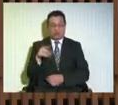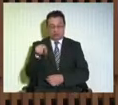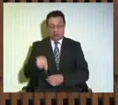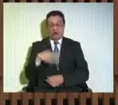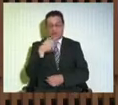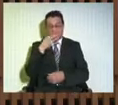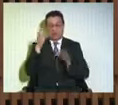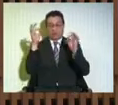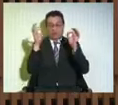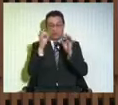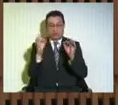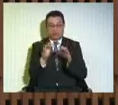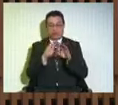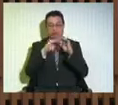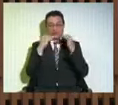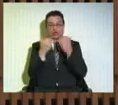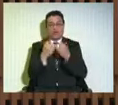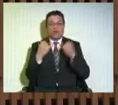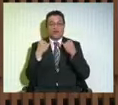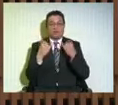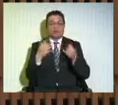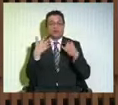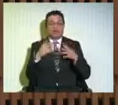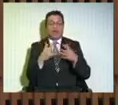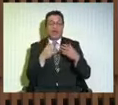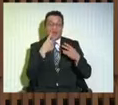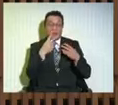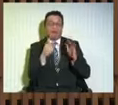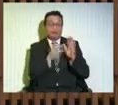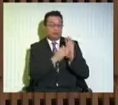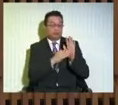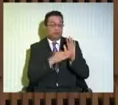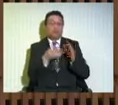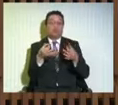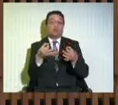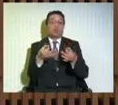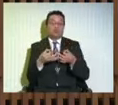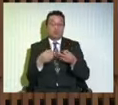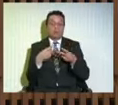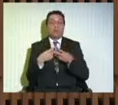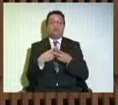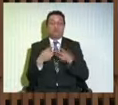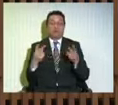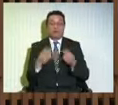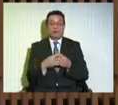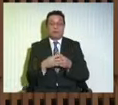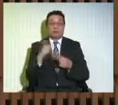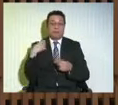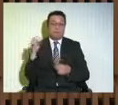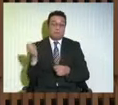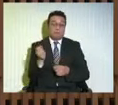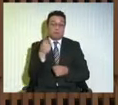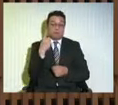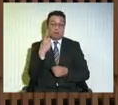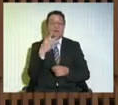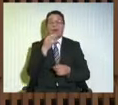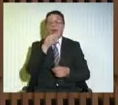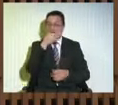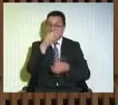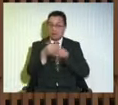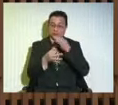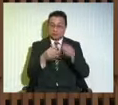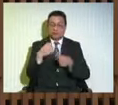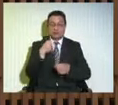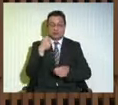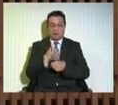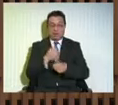día, más allá de toda la información que ya hemos entregado como cuenta pública. Lo primero es decir,